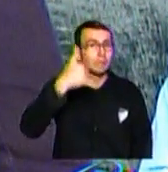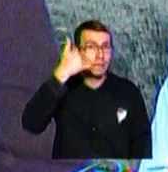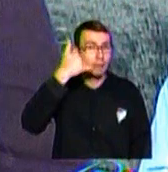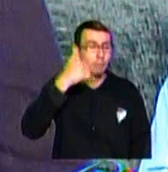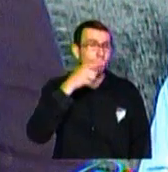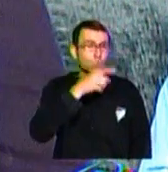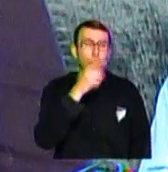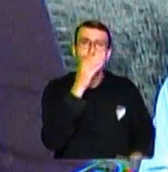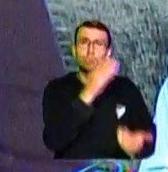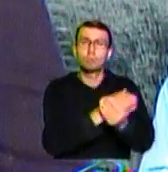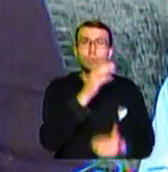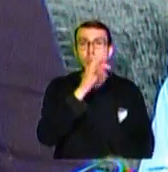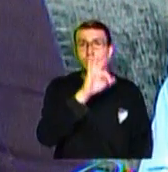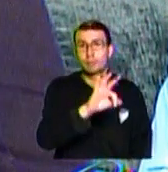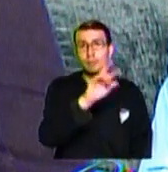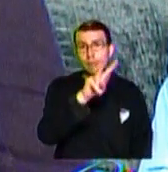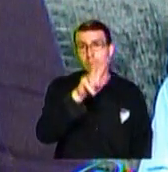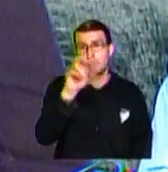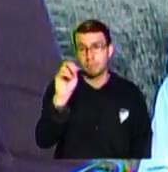línea, 320-3975.